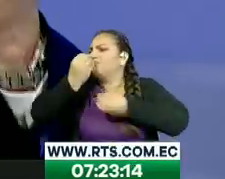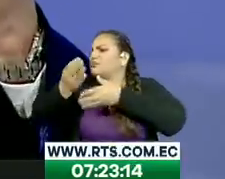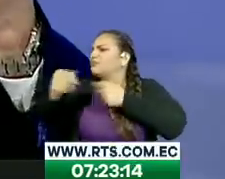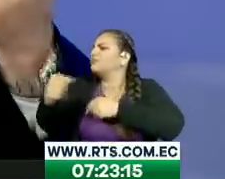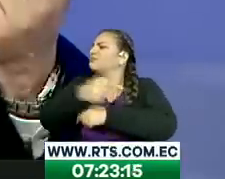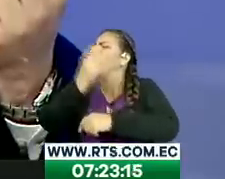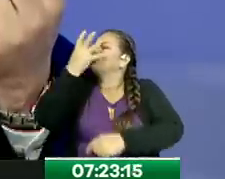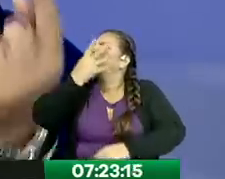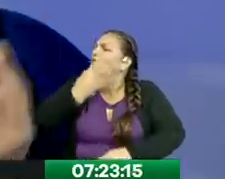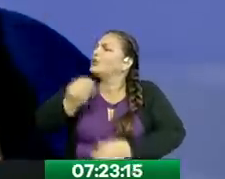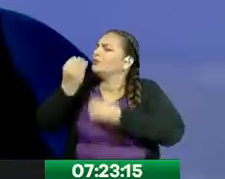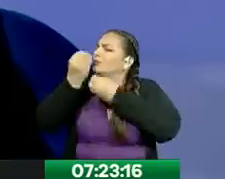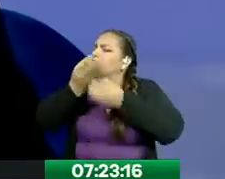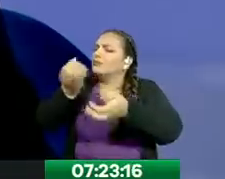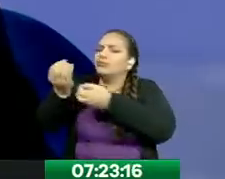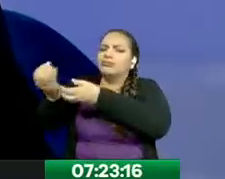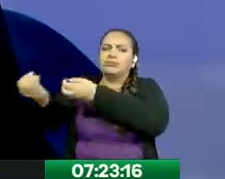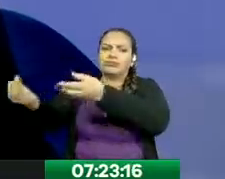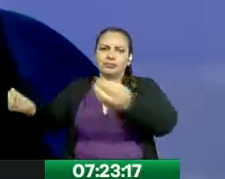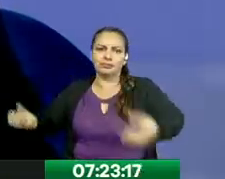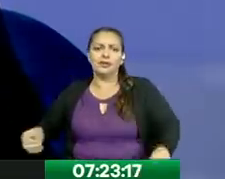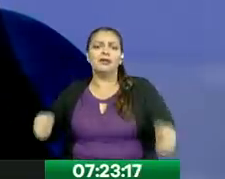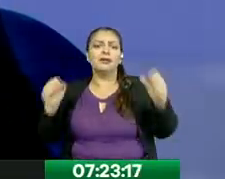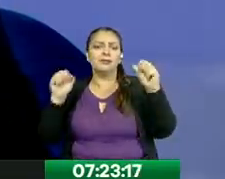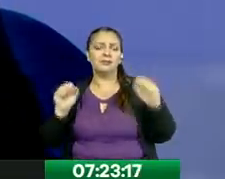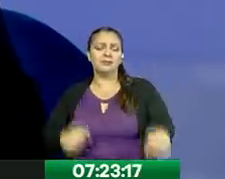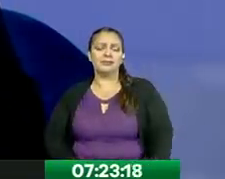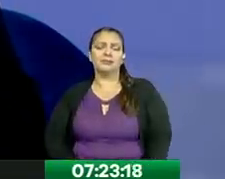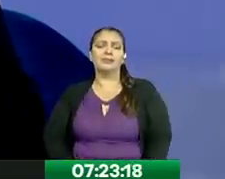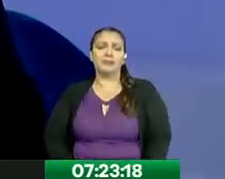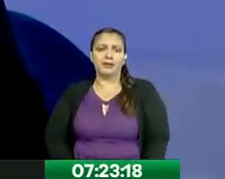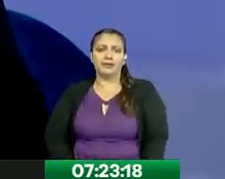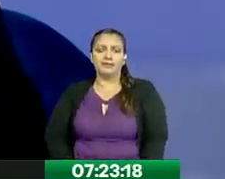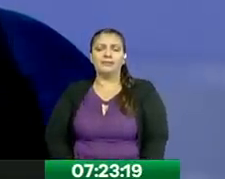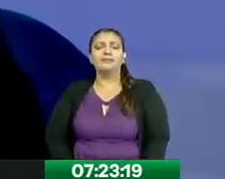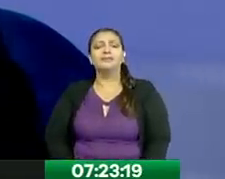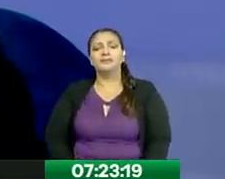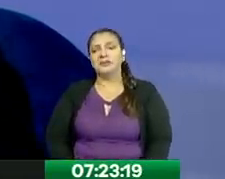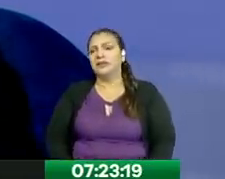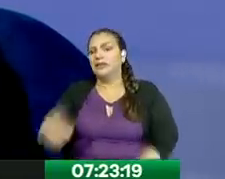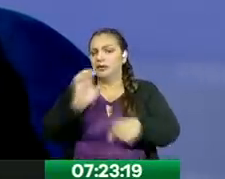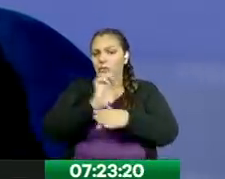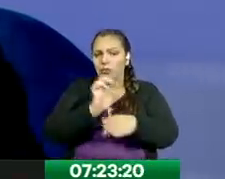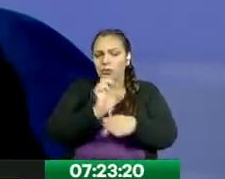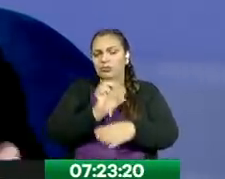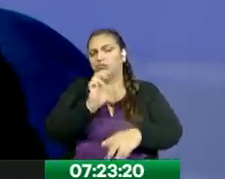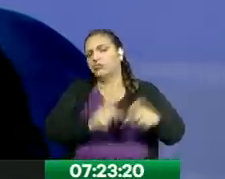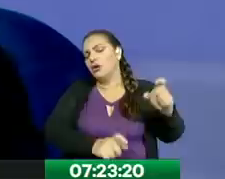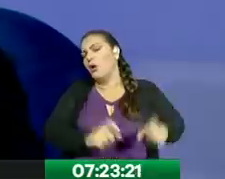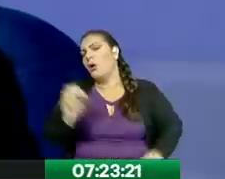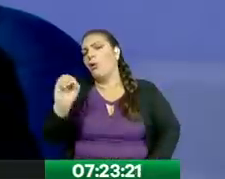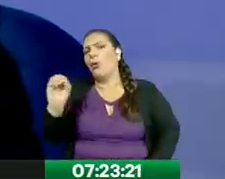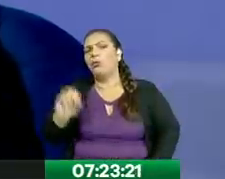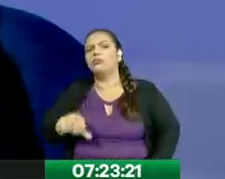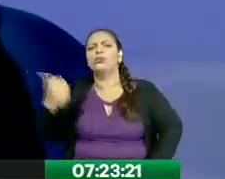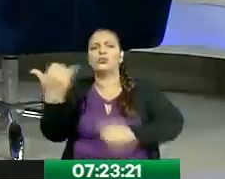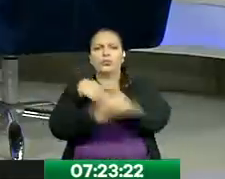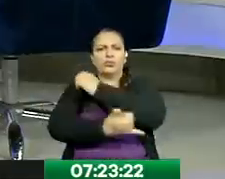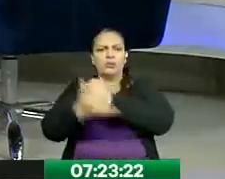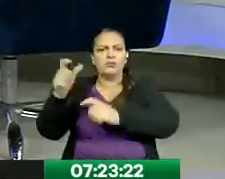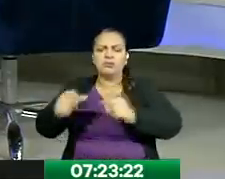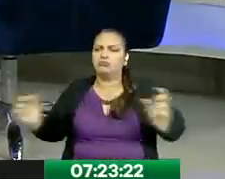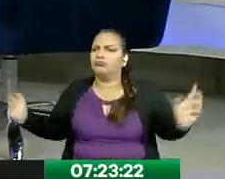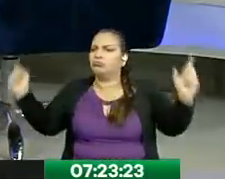uno que es que por cada ecuatoriano hay un extranjero visitando nuestros países y para eso debemos capacitarnos como promotores y embajadores turísticos nuestro país